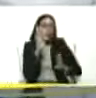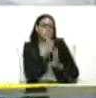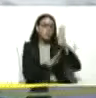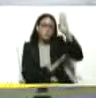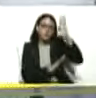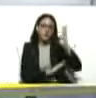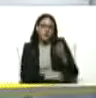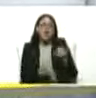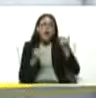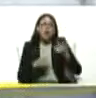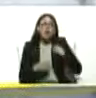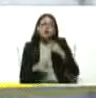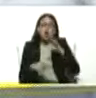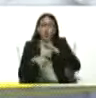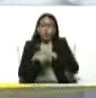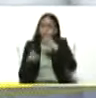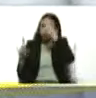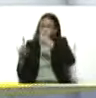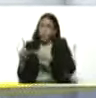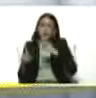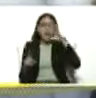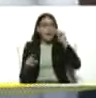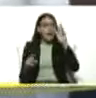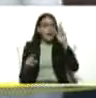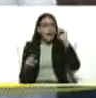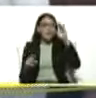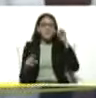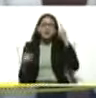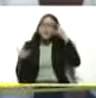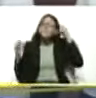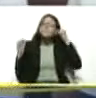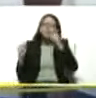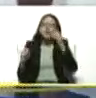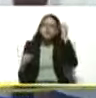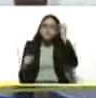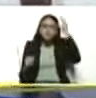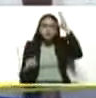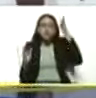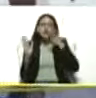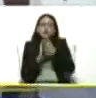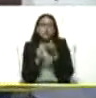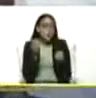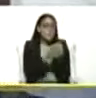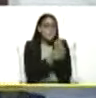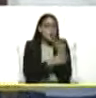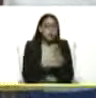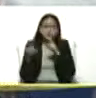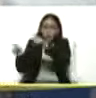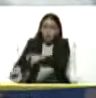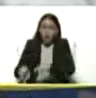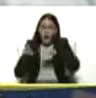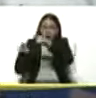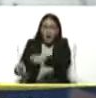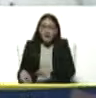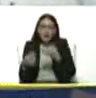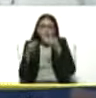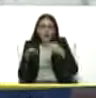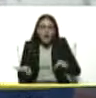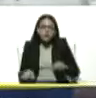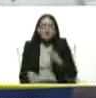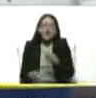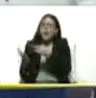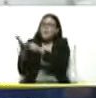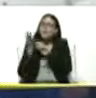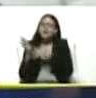doctora Carmen Camejo, especialista con una maestría en ecología y producción agrícola sostenible, que le va a mostrar parte de lo